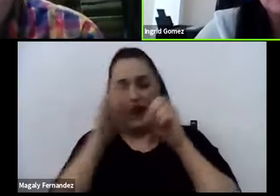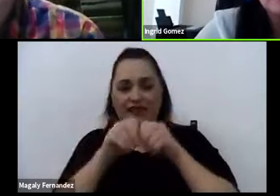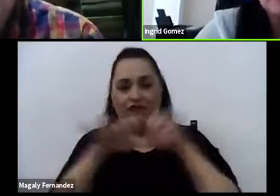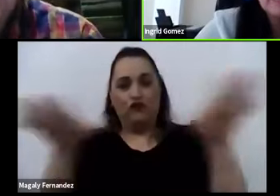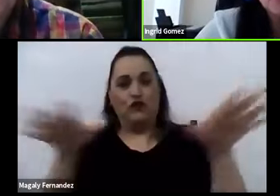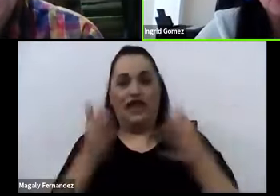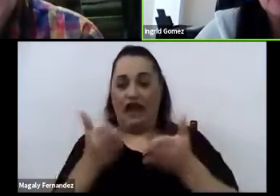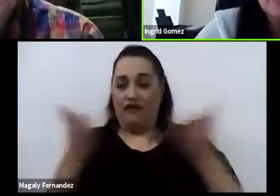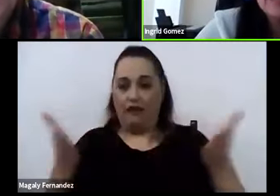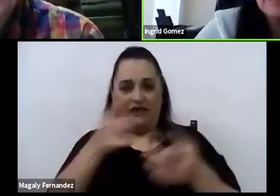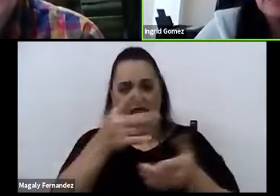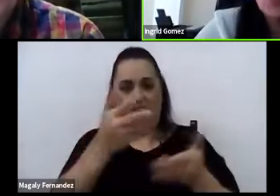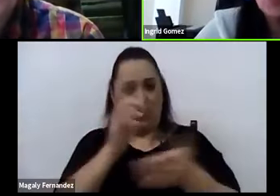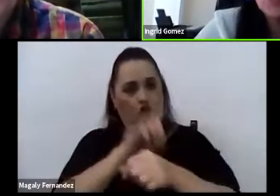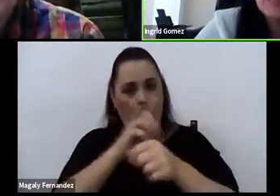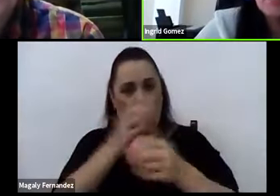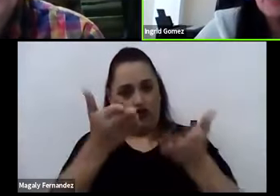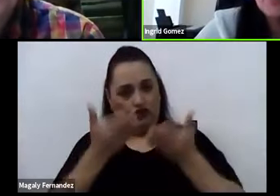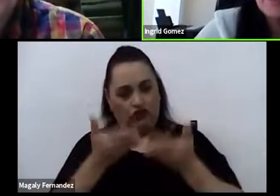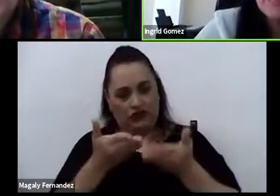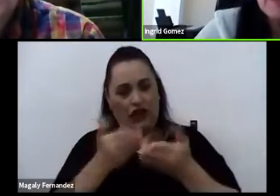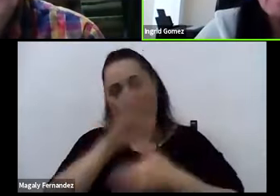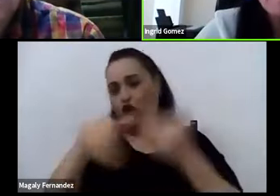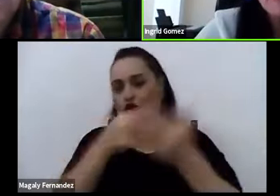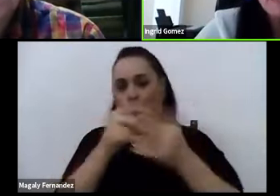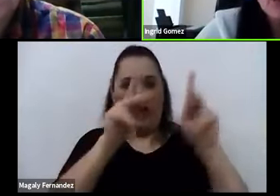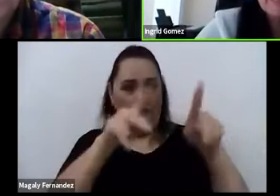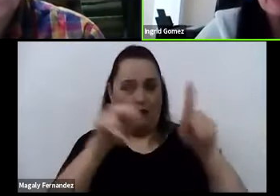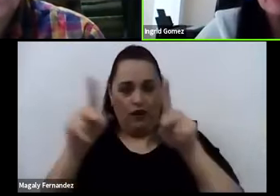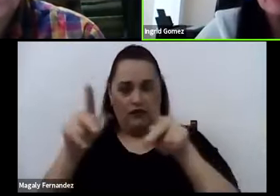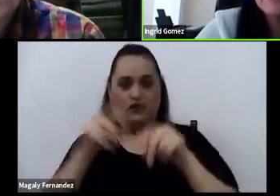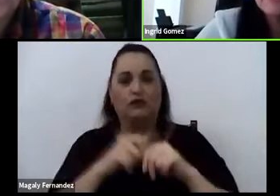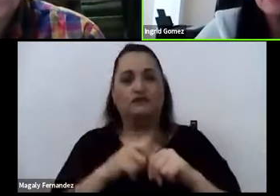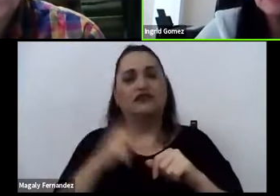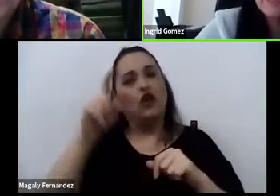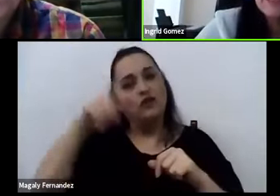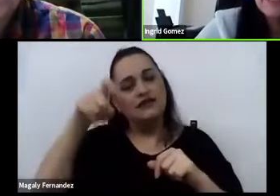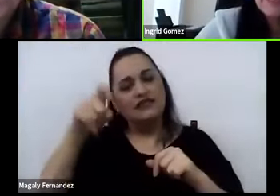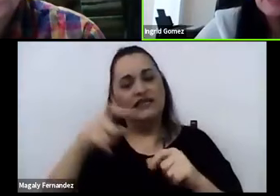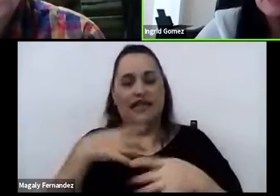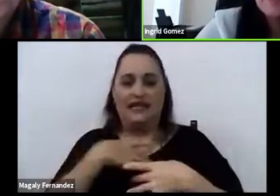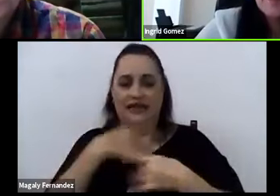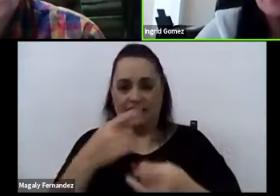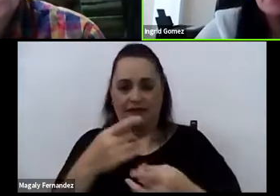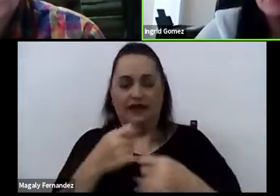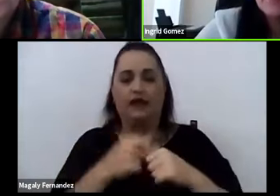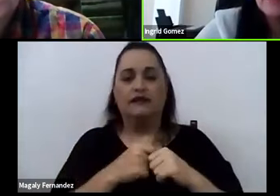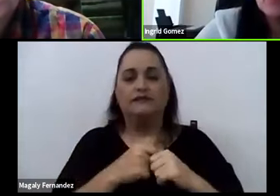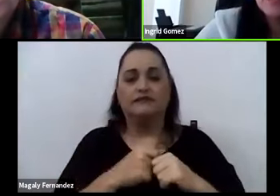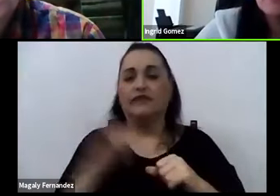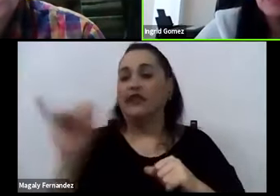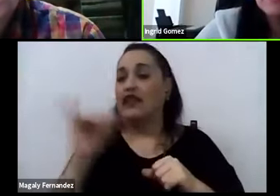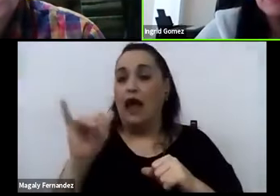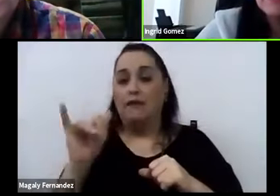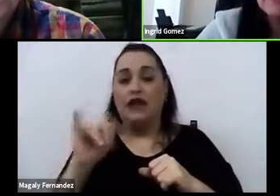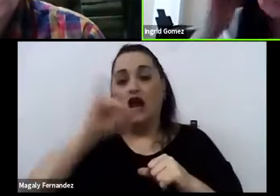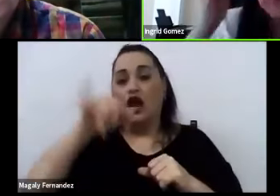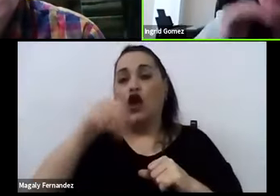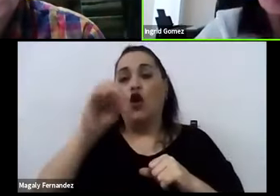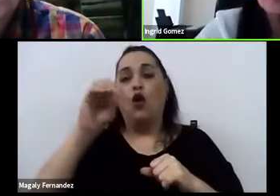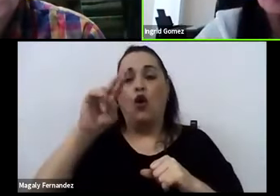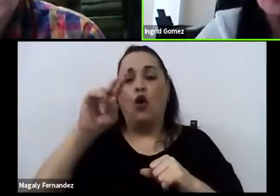que nos facilite el doctor Garay con toda la población que lo requiera, que esté interesada. También de Jorge